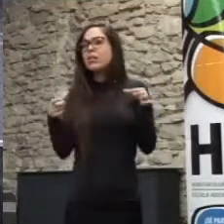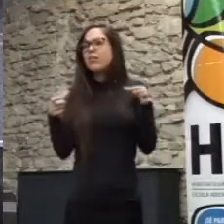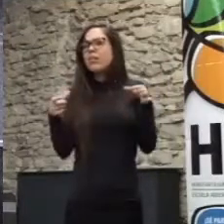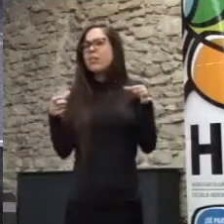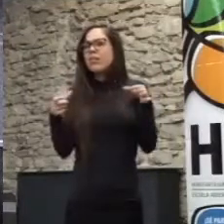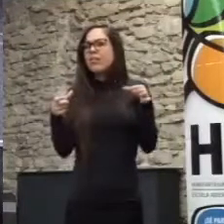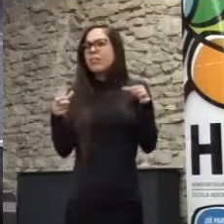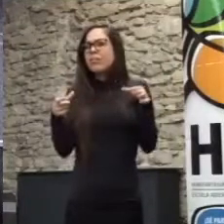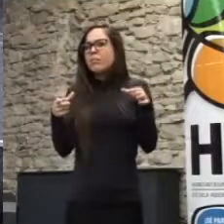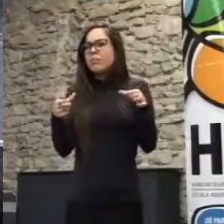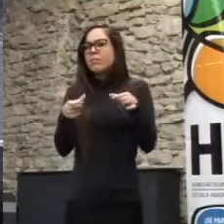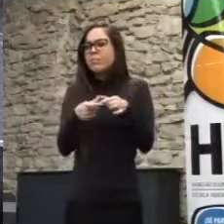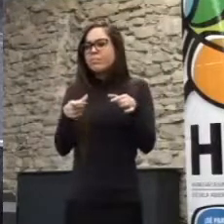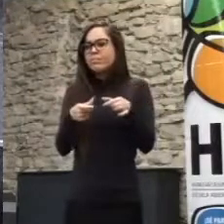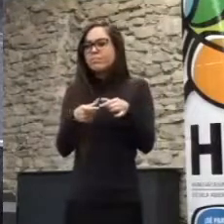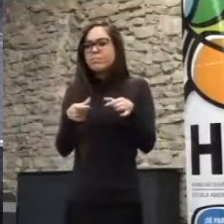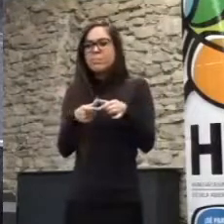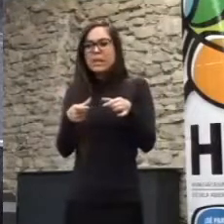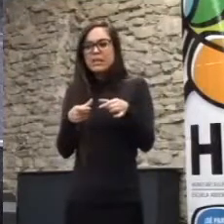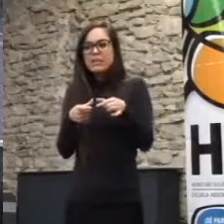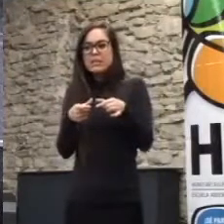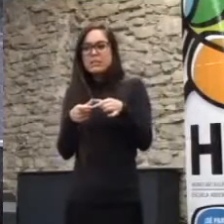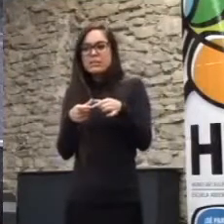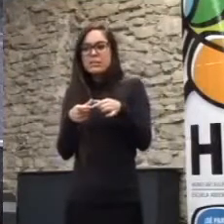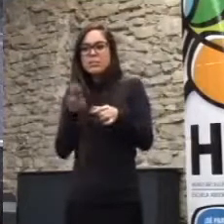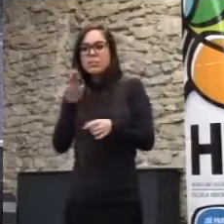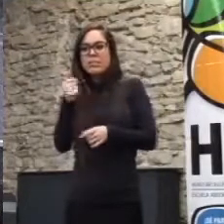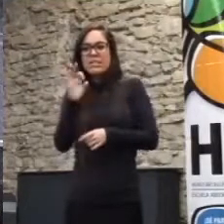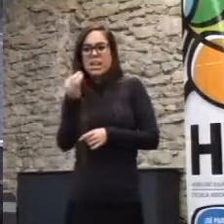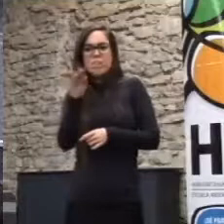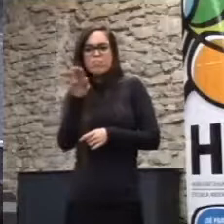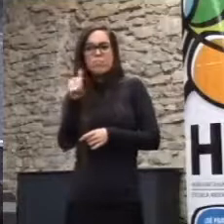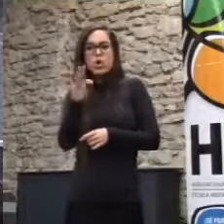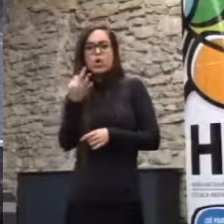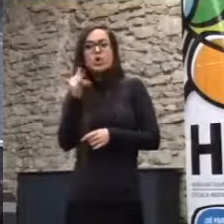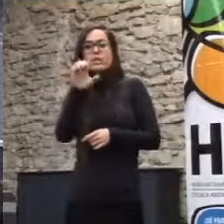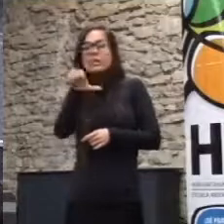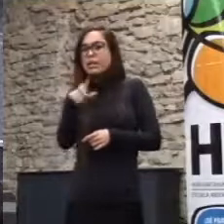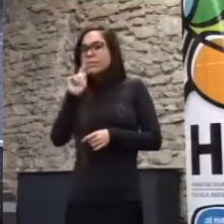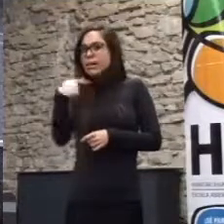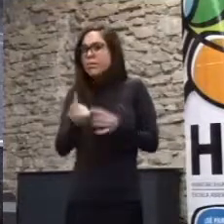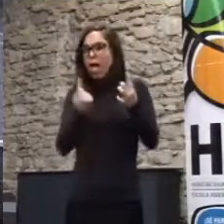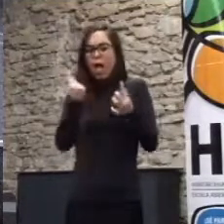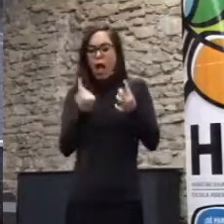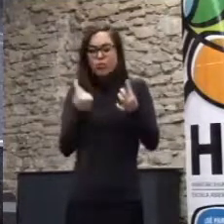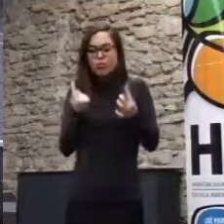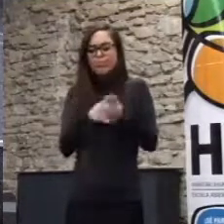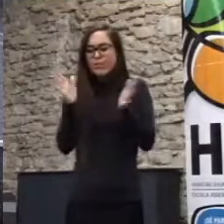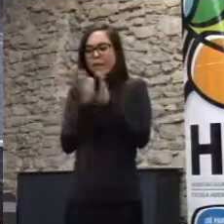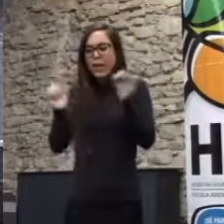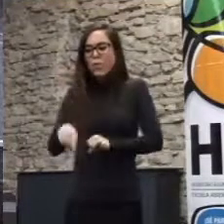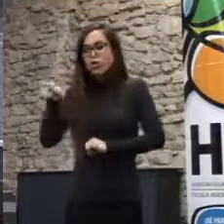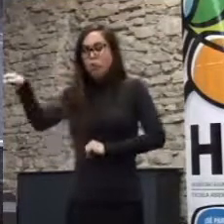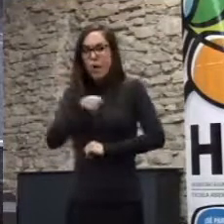es porque entre ellos, de diferente medio de comunicación, se ponen de acuerdo para ir una rueda de prensa a uno y otra rueda de prensa a otro, porque no